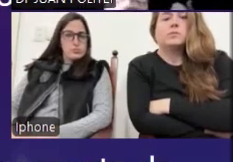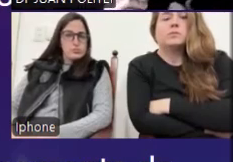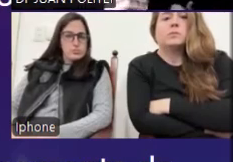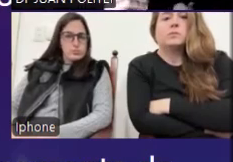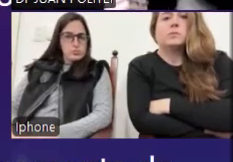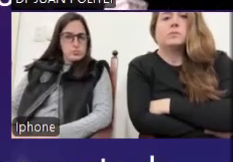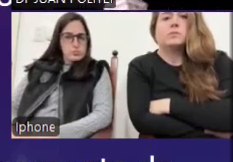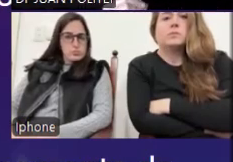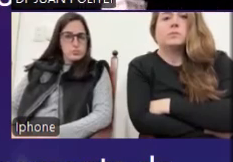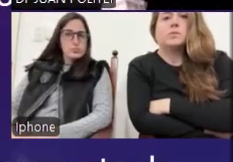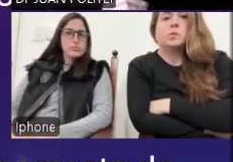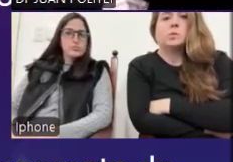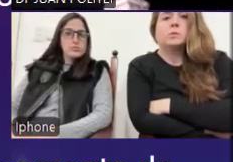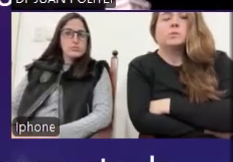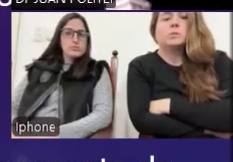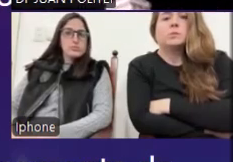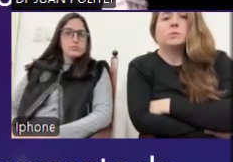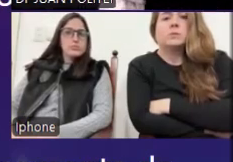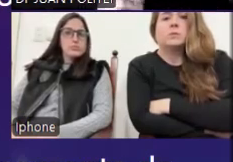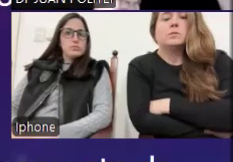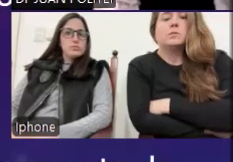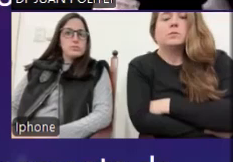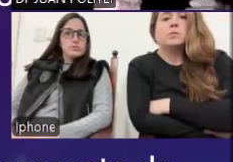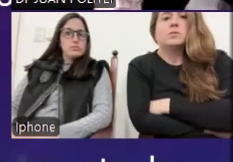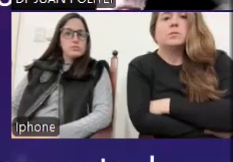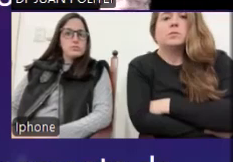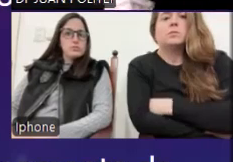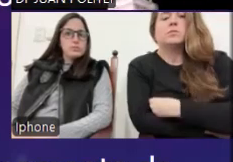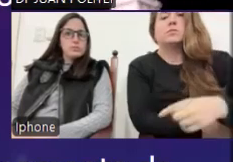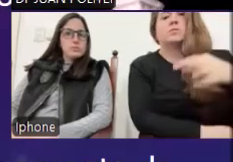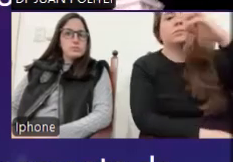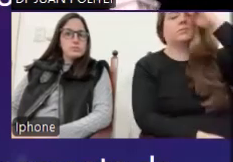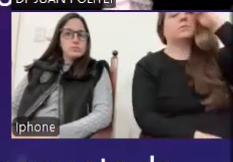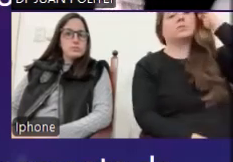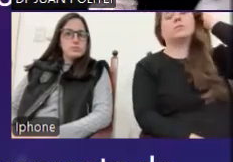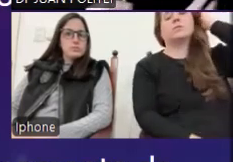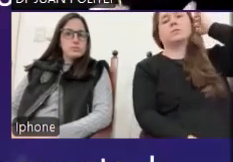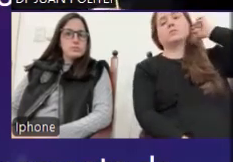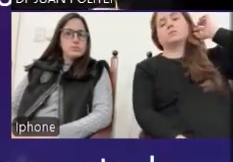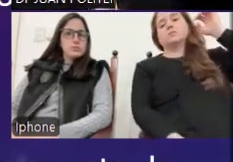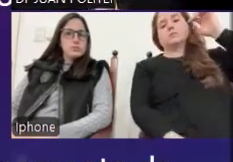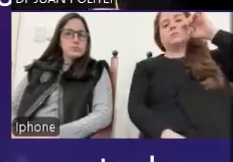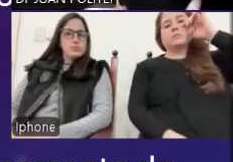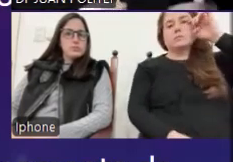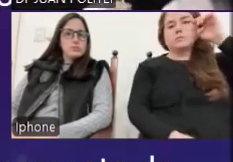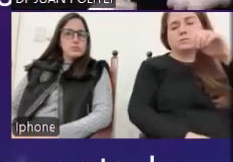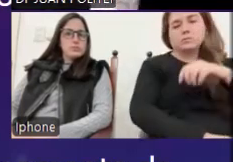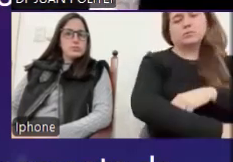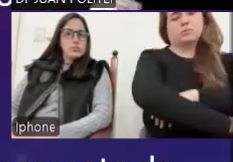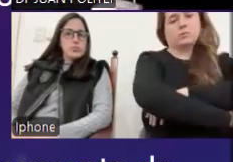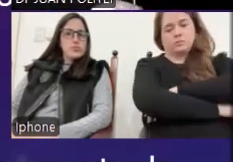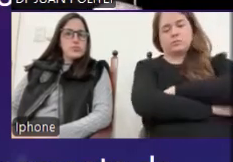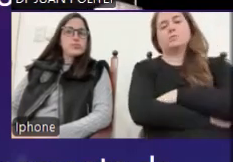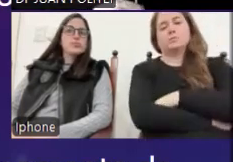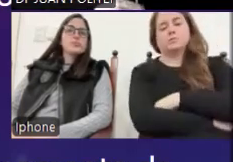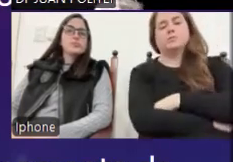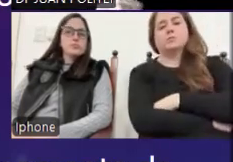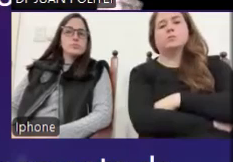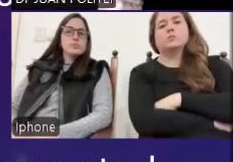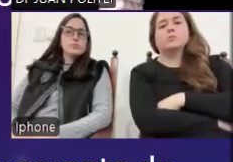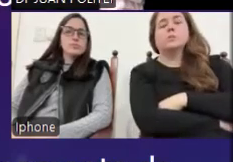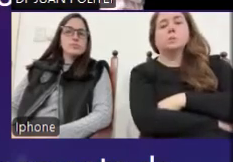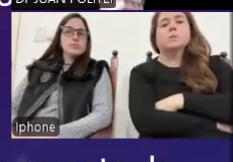están recibiendo. ¿Por qué? Porque si yo salgo de una terapia y los meto en un protocolo, después no sé a qué